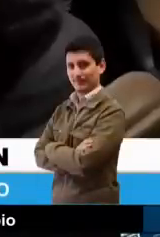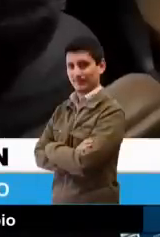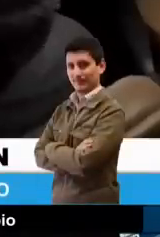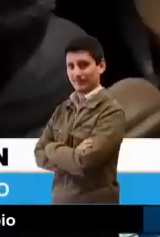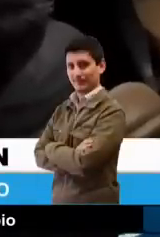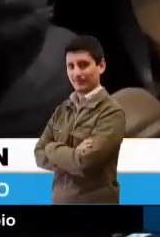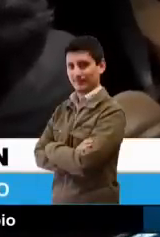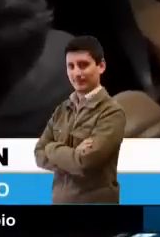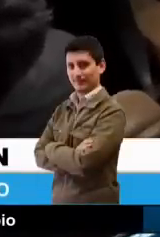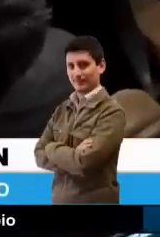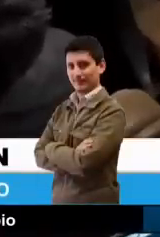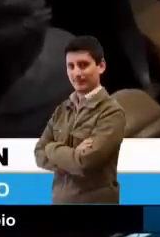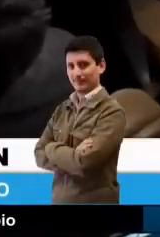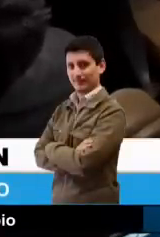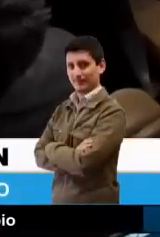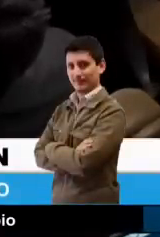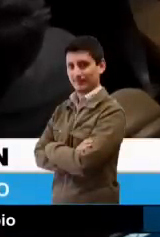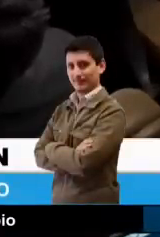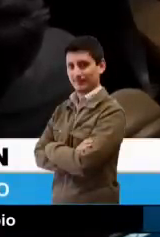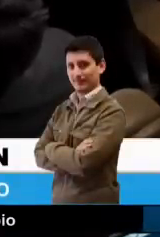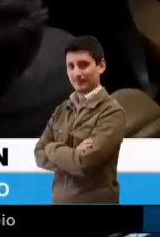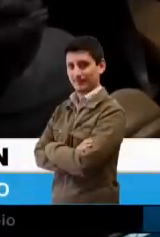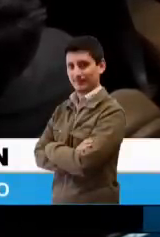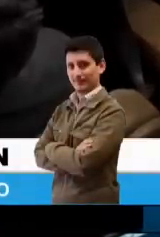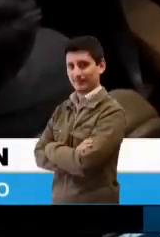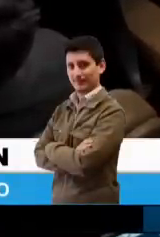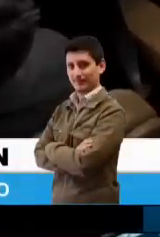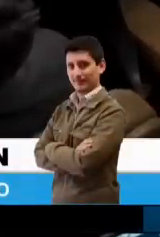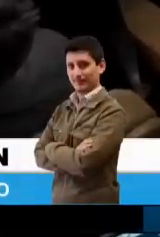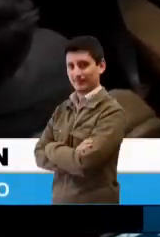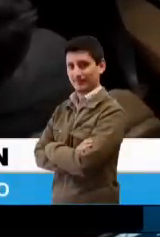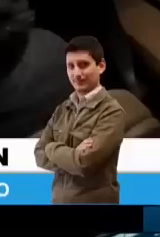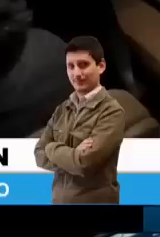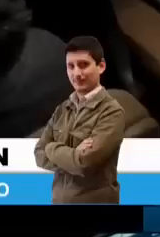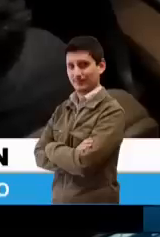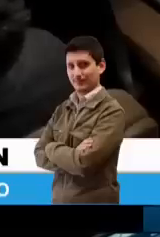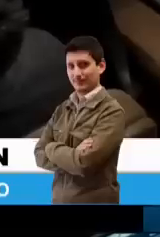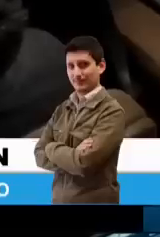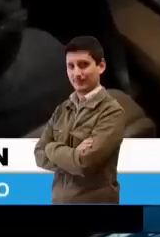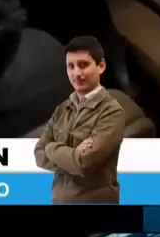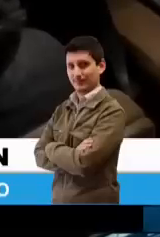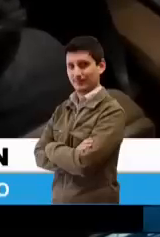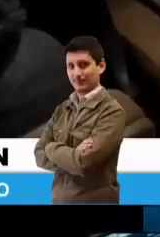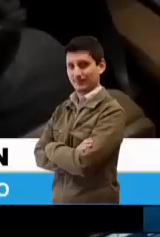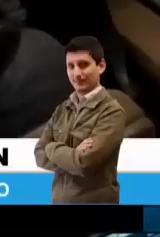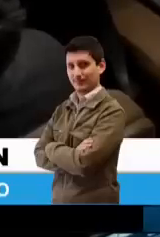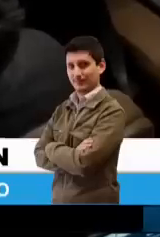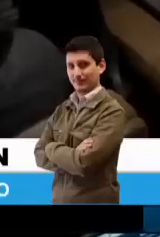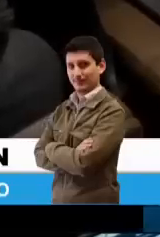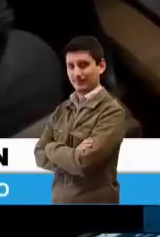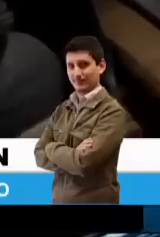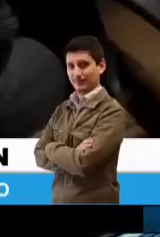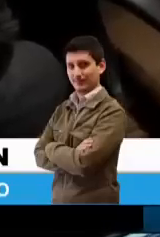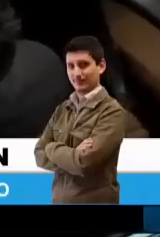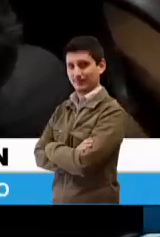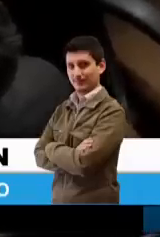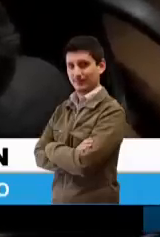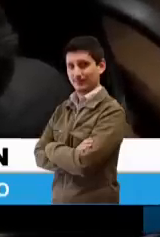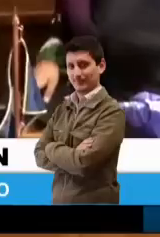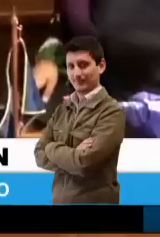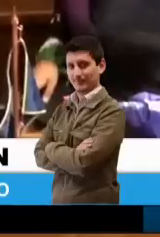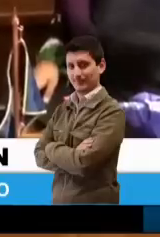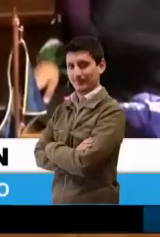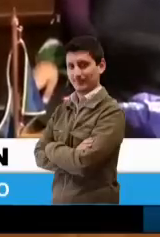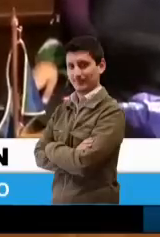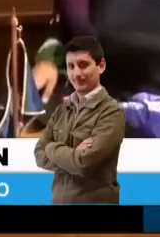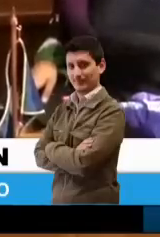sostuvo con el Comité del Partido de la Gente y el Centro Democrático Unido, o en la realización tardía de que no tenían los votos. Incluso jugó un